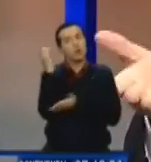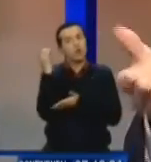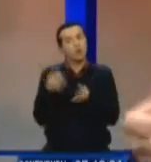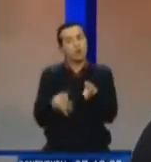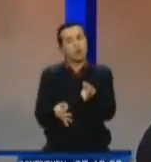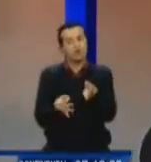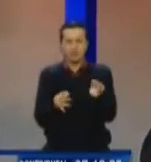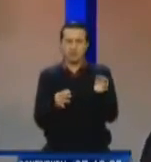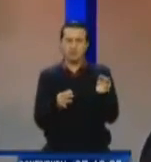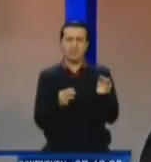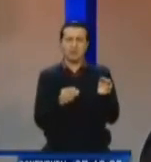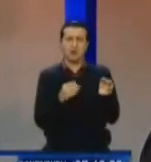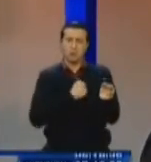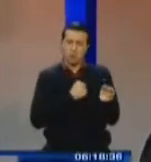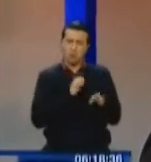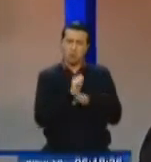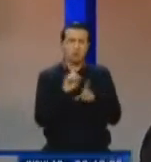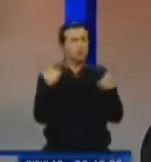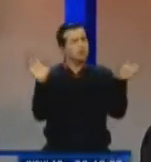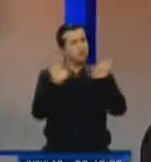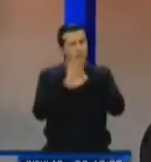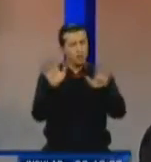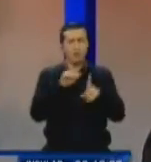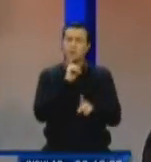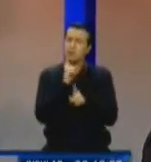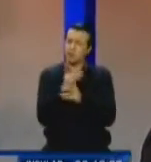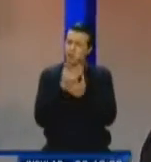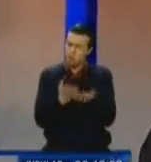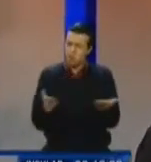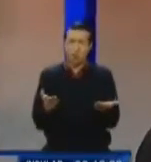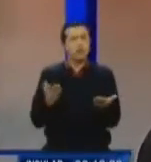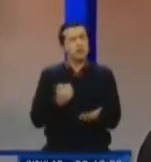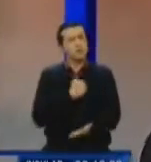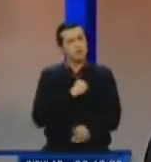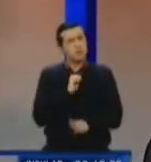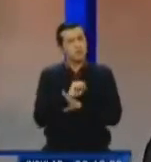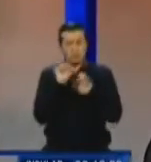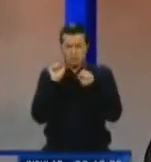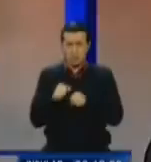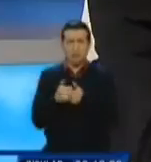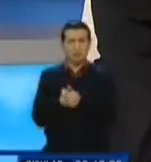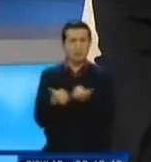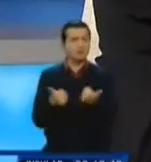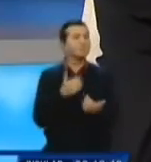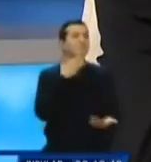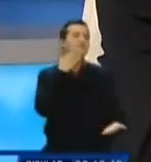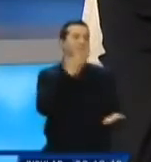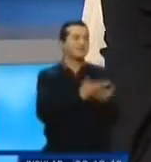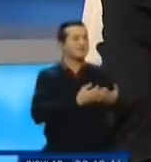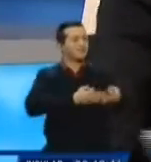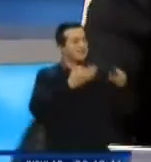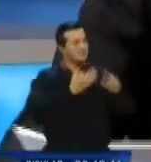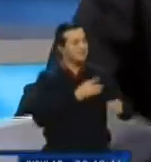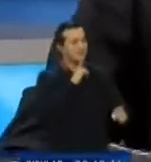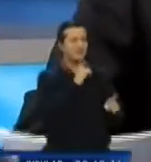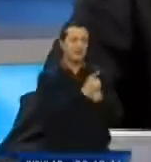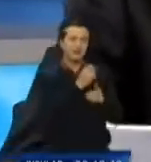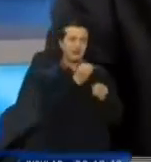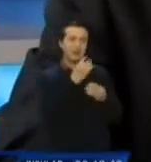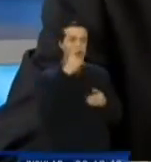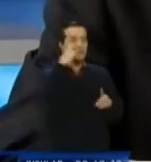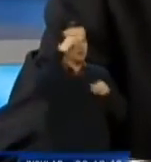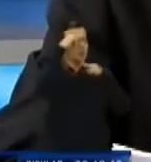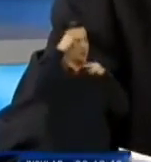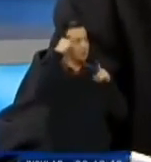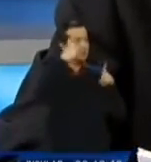vamos a llegar a sacudirnos compañeros a mostrar que sí podemos y que sí vale bueno pero muchas gracias estas buenas noticias